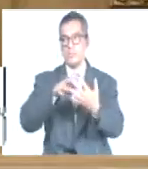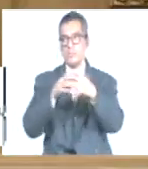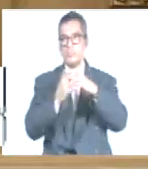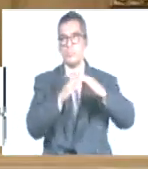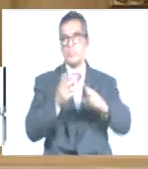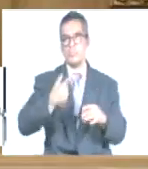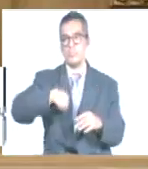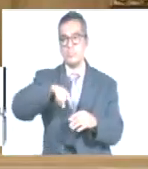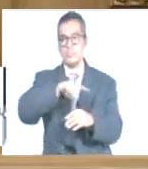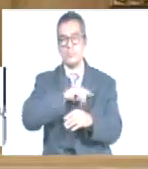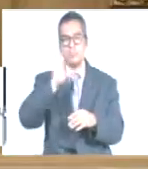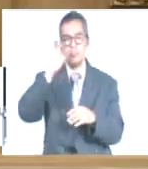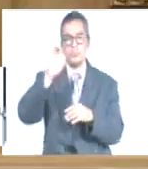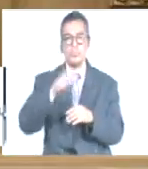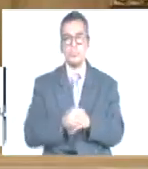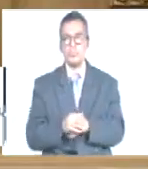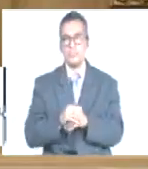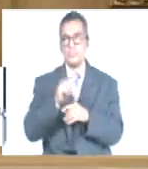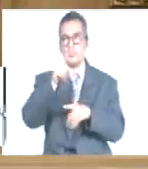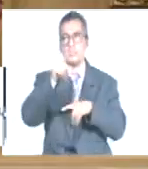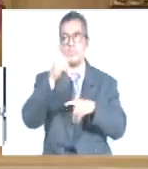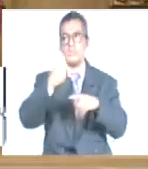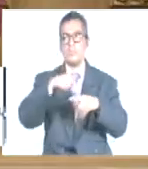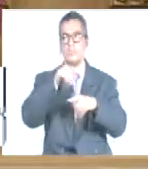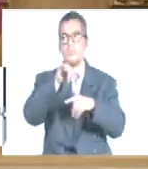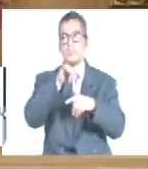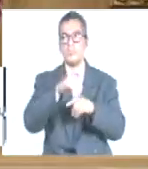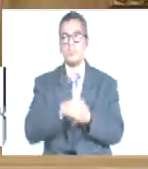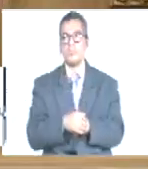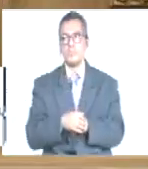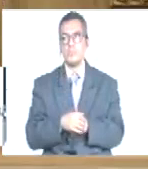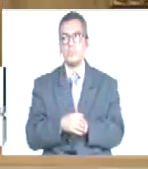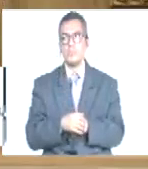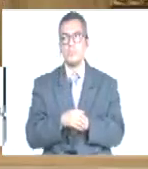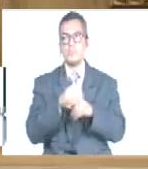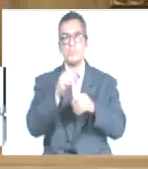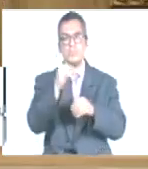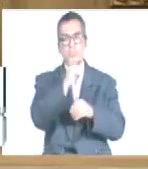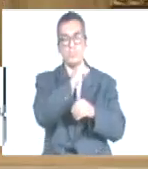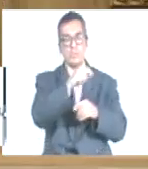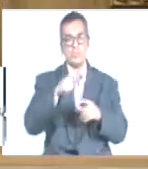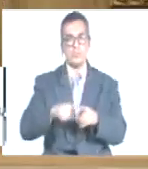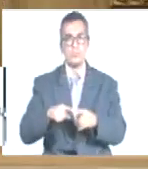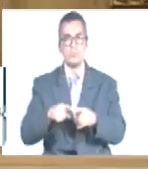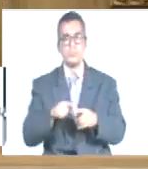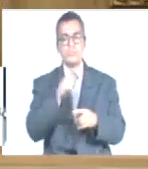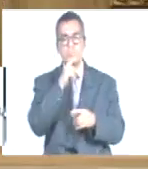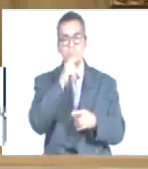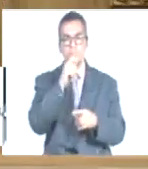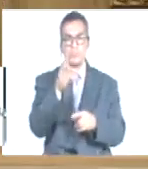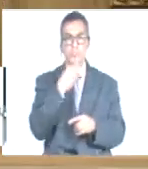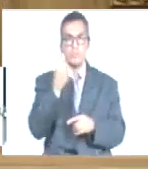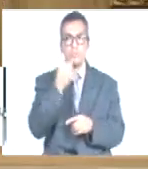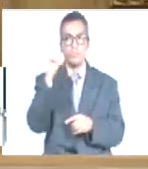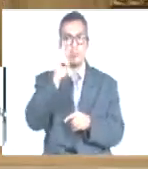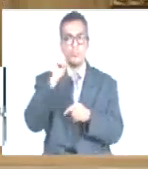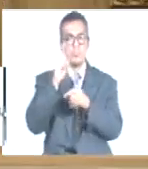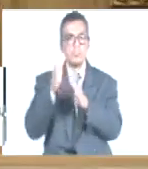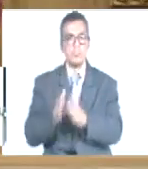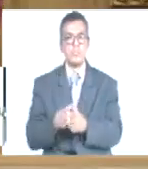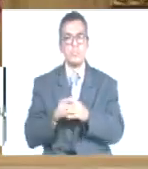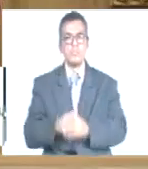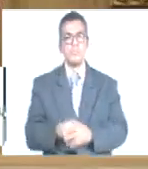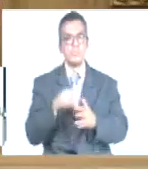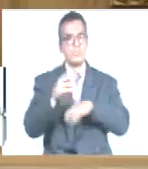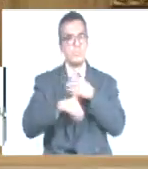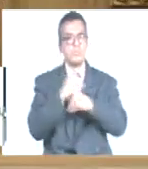de nuestra patria. Y es así como asumimos ese ataque cruel que le hicieron a la juventud venezolana, que